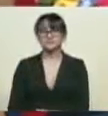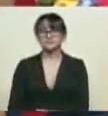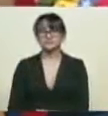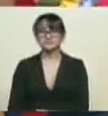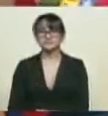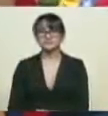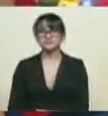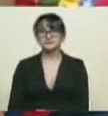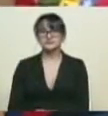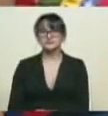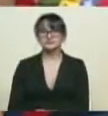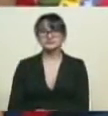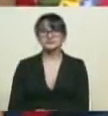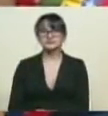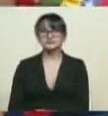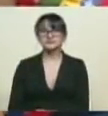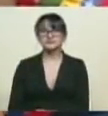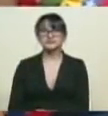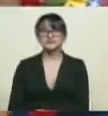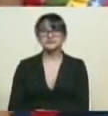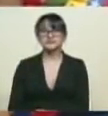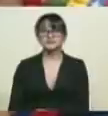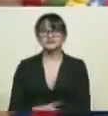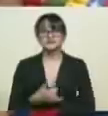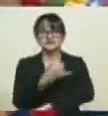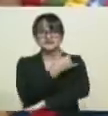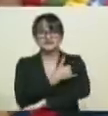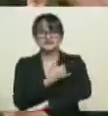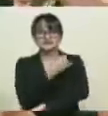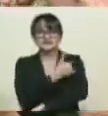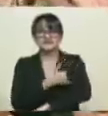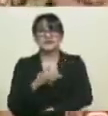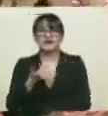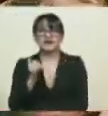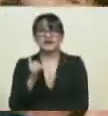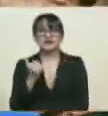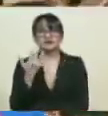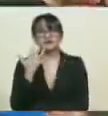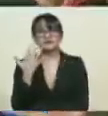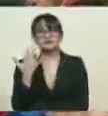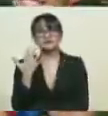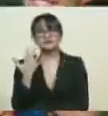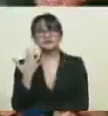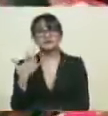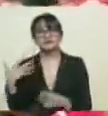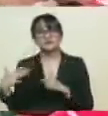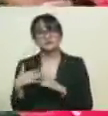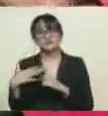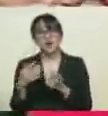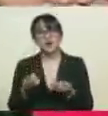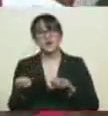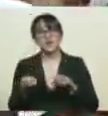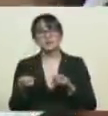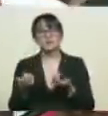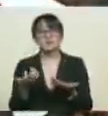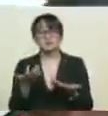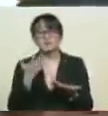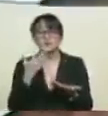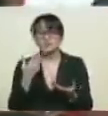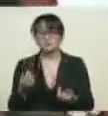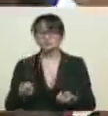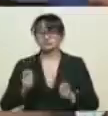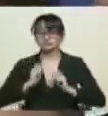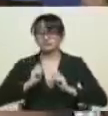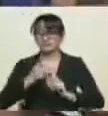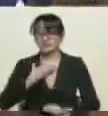Ahí están las cicatrices de la guerra económica. Pero yo les juro a ustedes, falconianos, si ustedes me dan la victoria